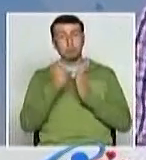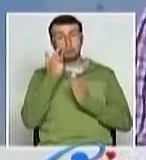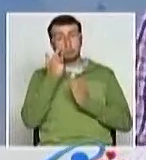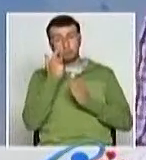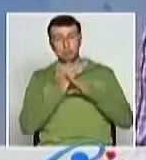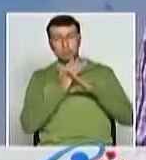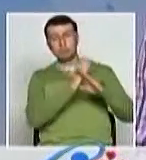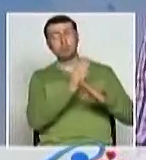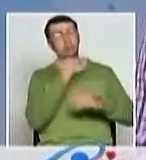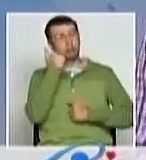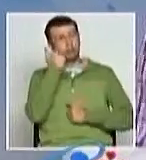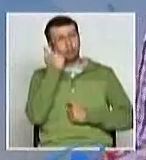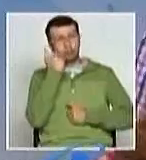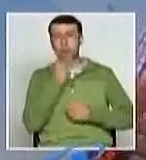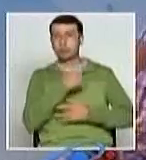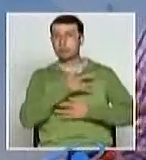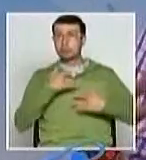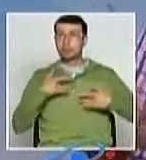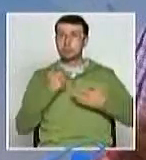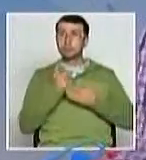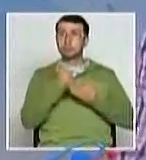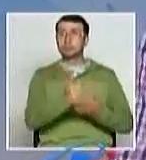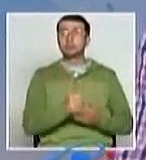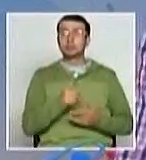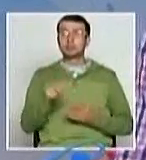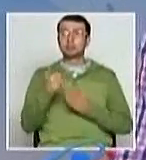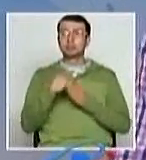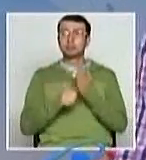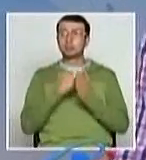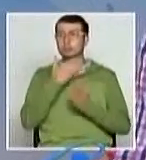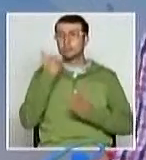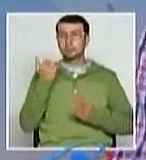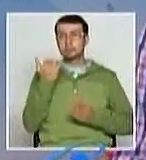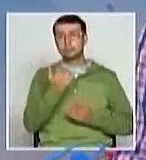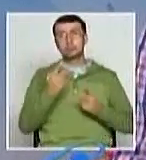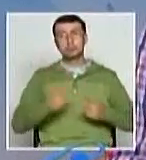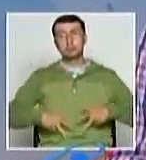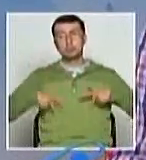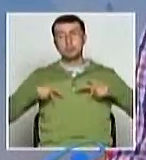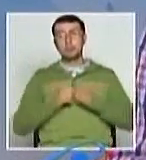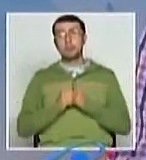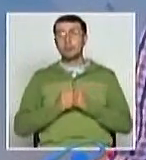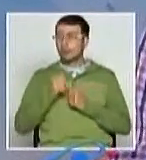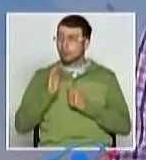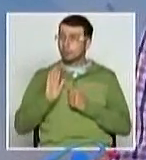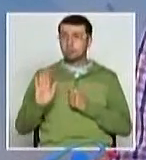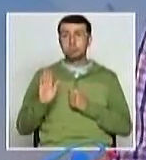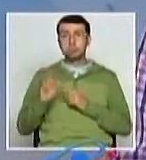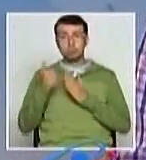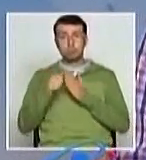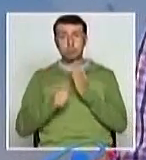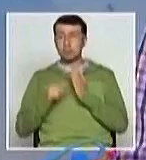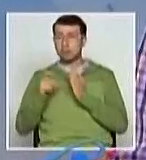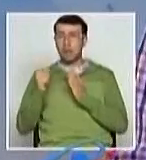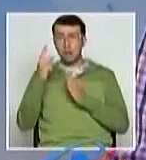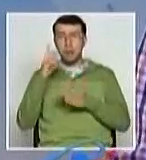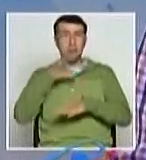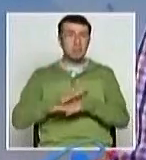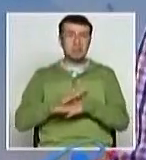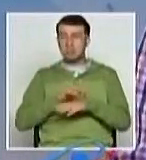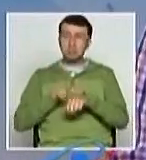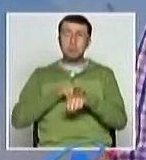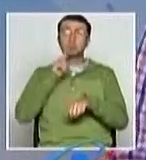de Educación en salud un programa para mejorar nuestras condiciones de vida Este no es un programa de medicina alternativa ni de